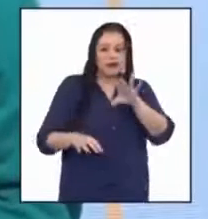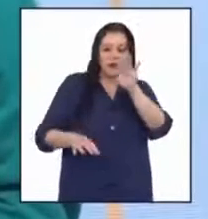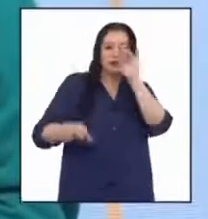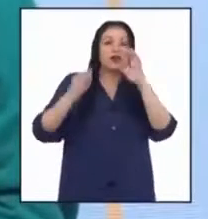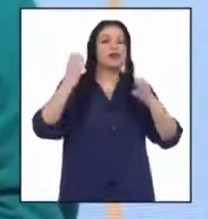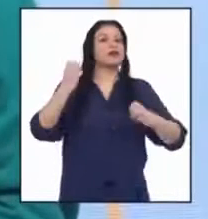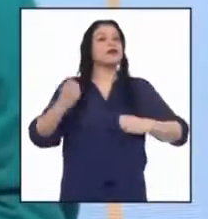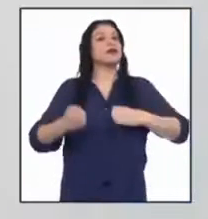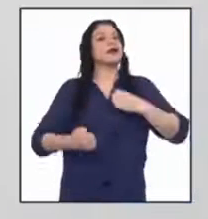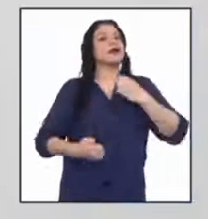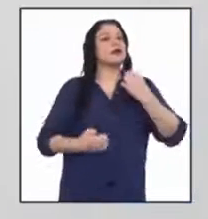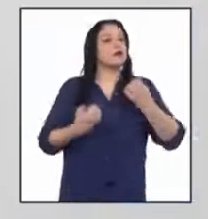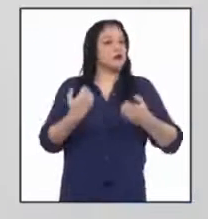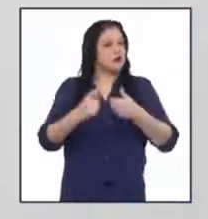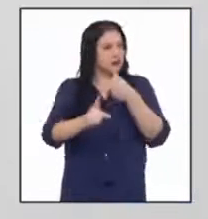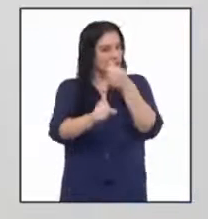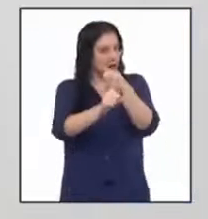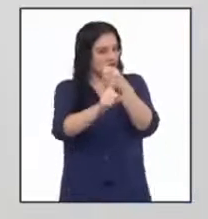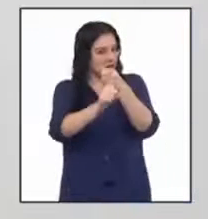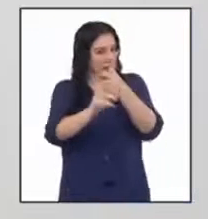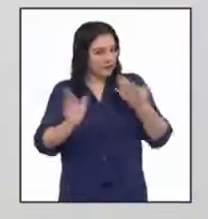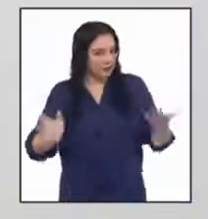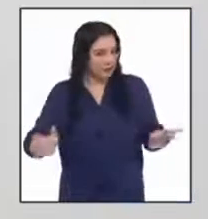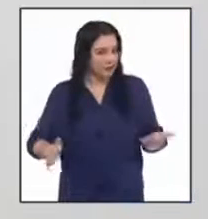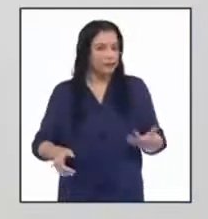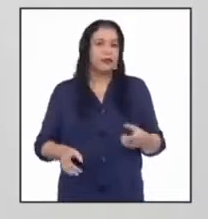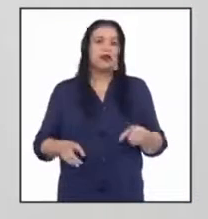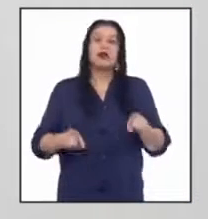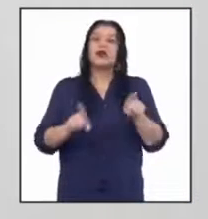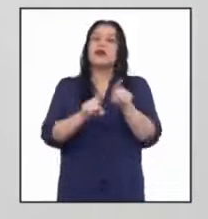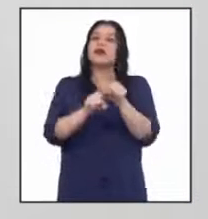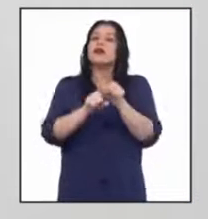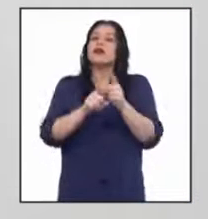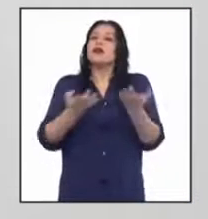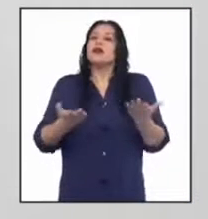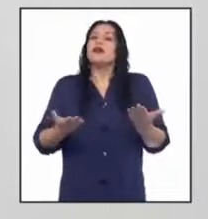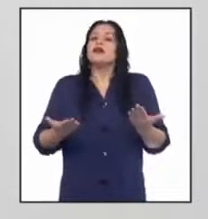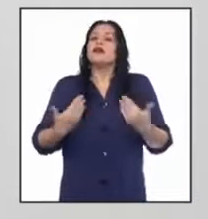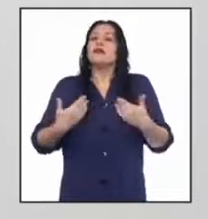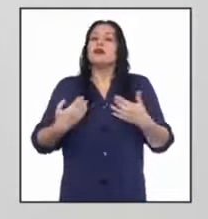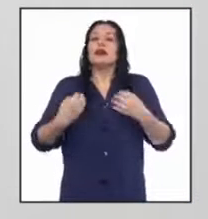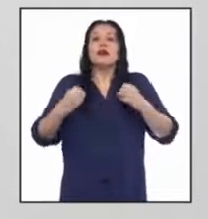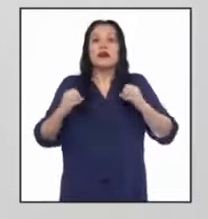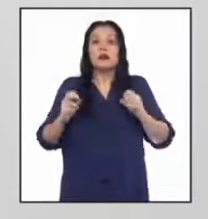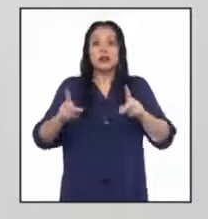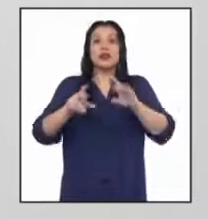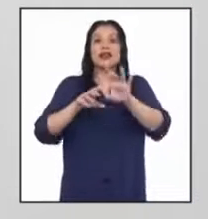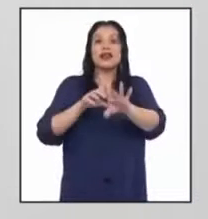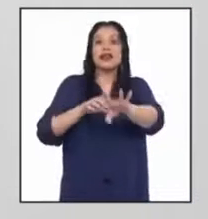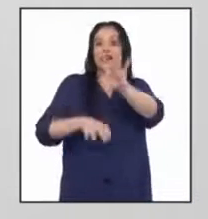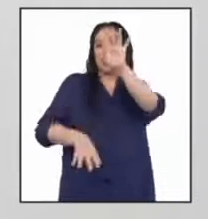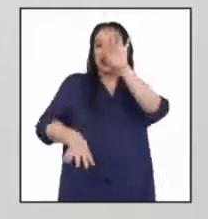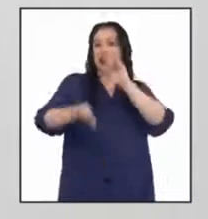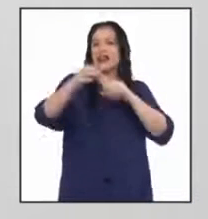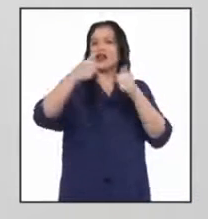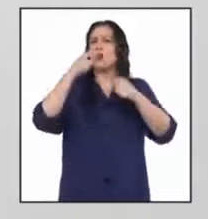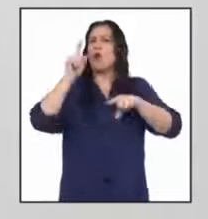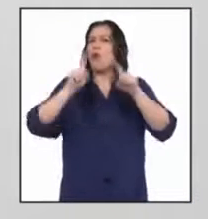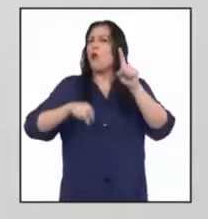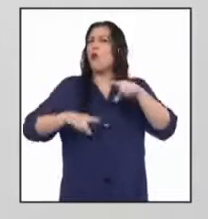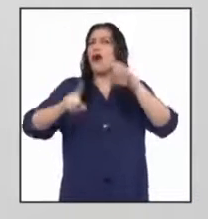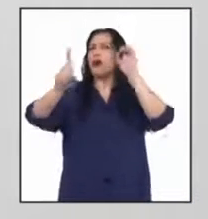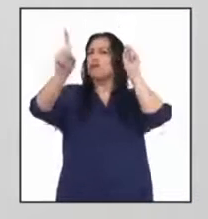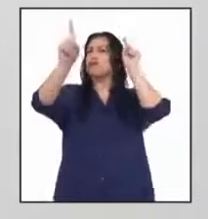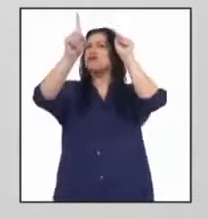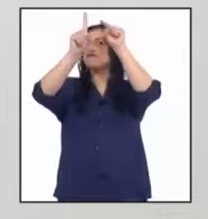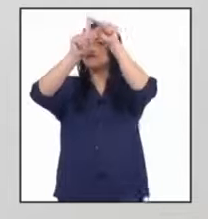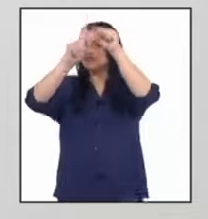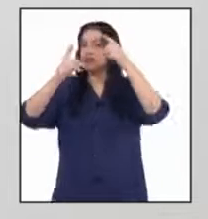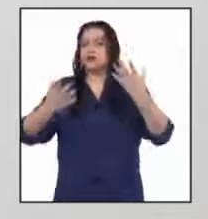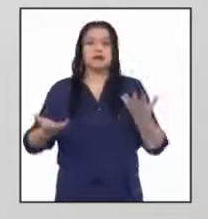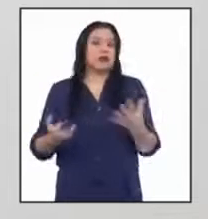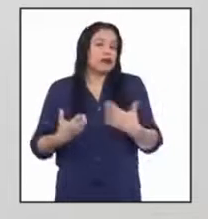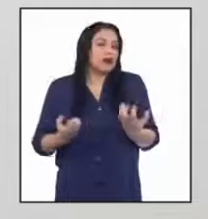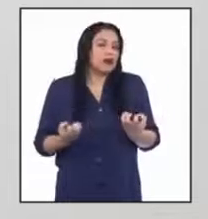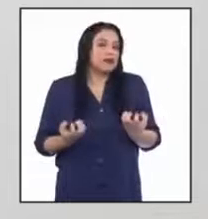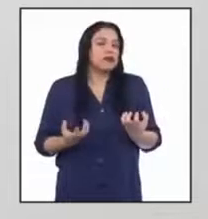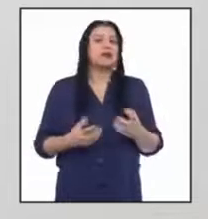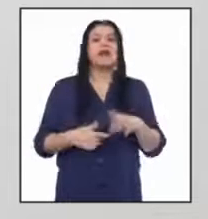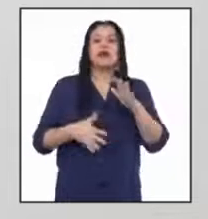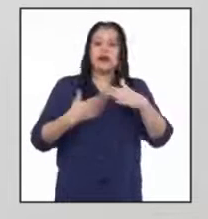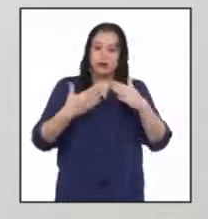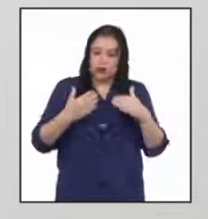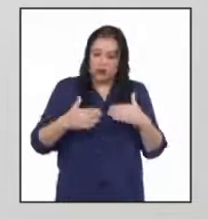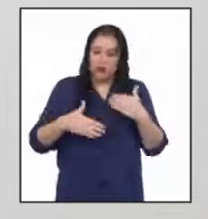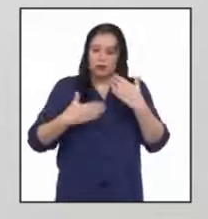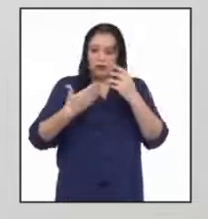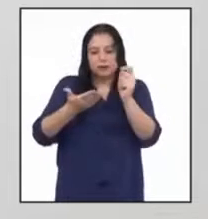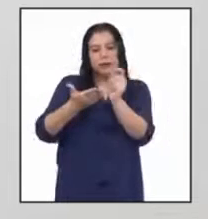sus emociones. Tenemos la oportunidad de elegir los retos que queremos asumir, ya que al ir